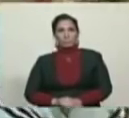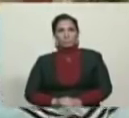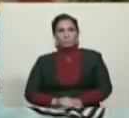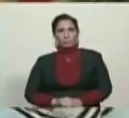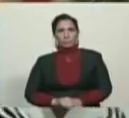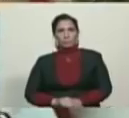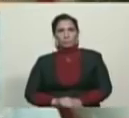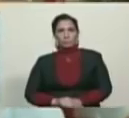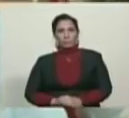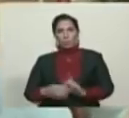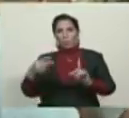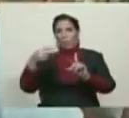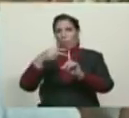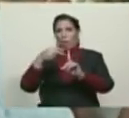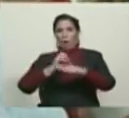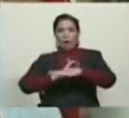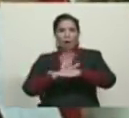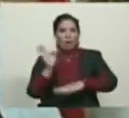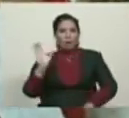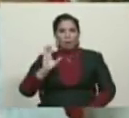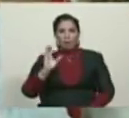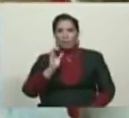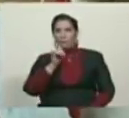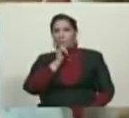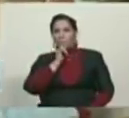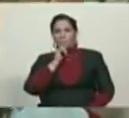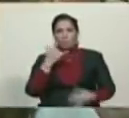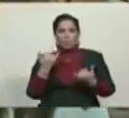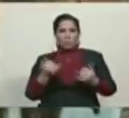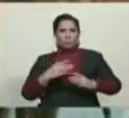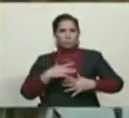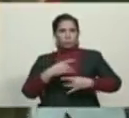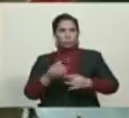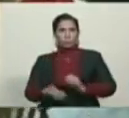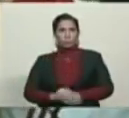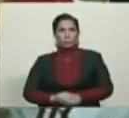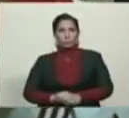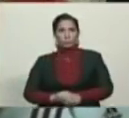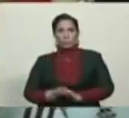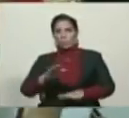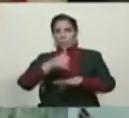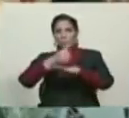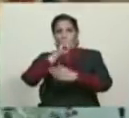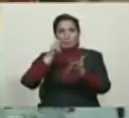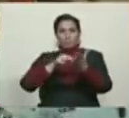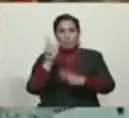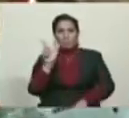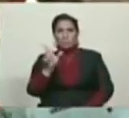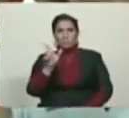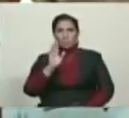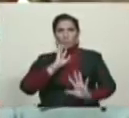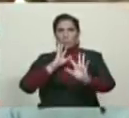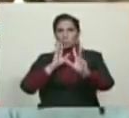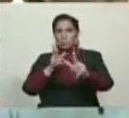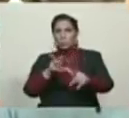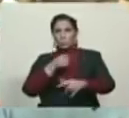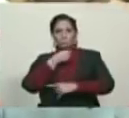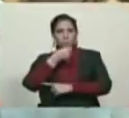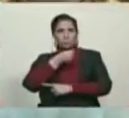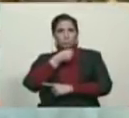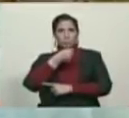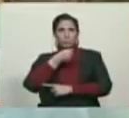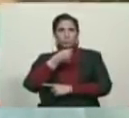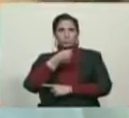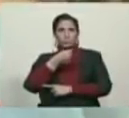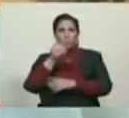Desde el Hotel Alba Caracas se genera información de interés donde la Dirección Nacional del Partido Socialista Unido de Venezuela ofrece una rueda de prensa. Es por